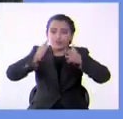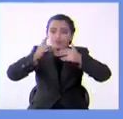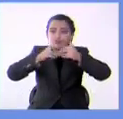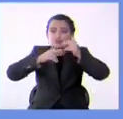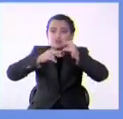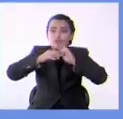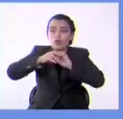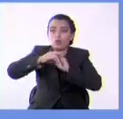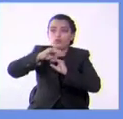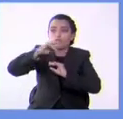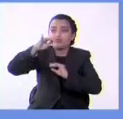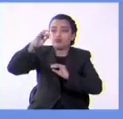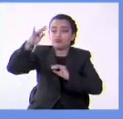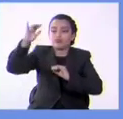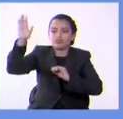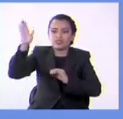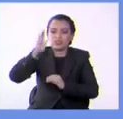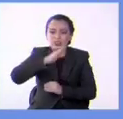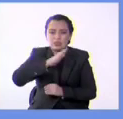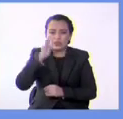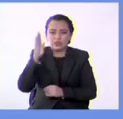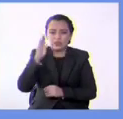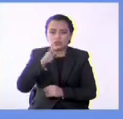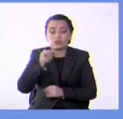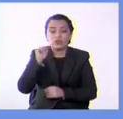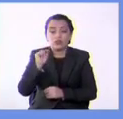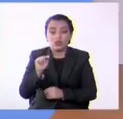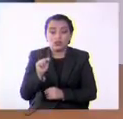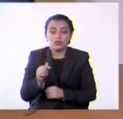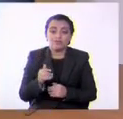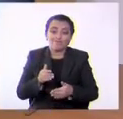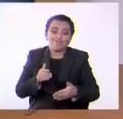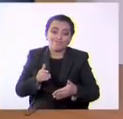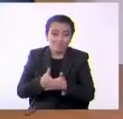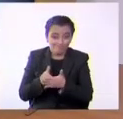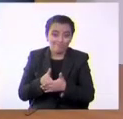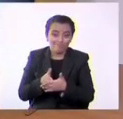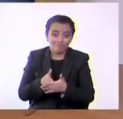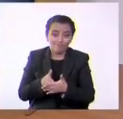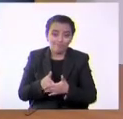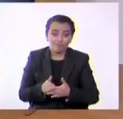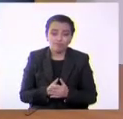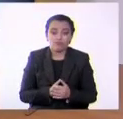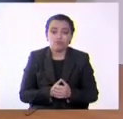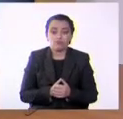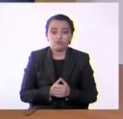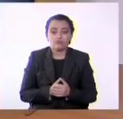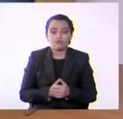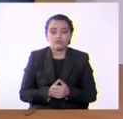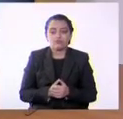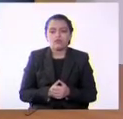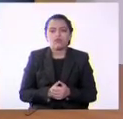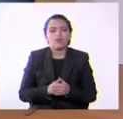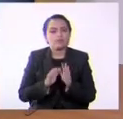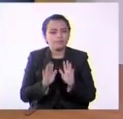urbanización que nos limita de recursos también. Totalmente. Y hablando de los recursos,